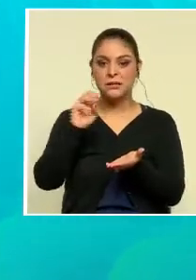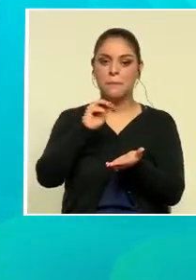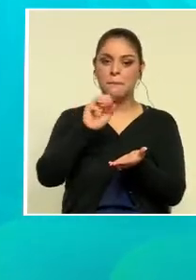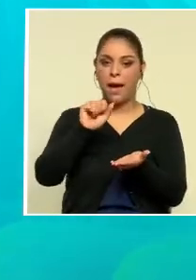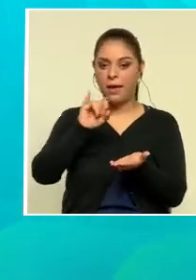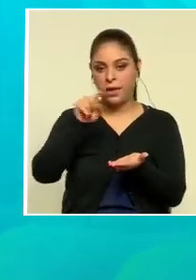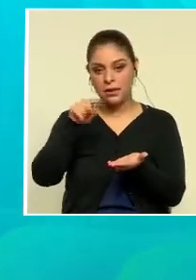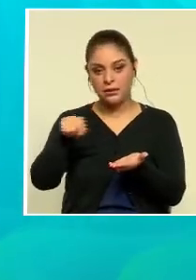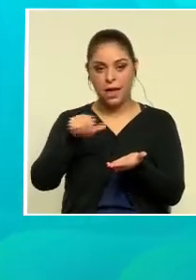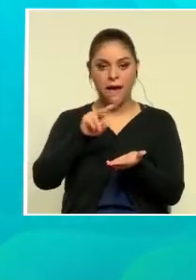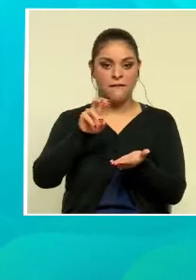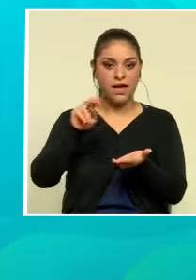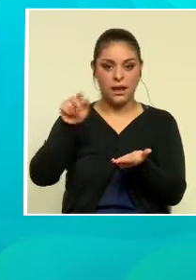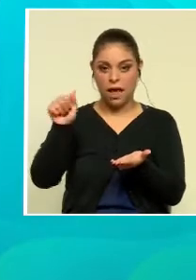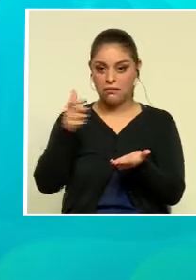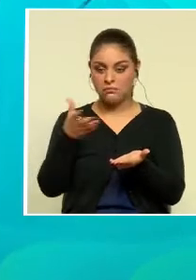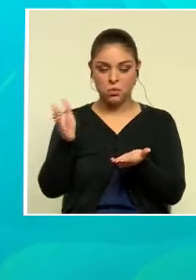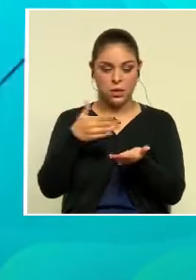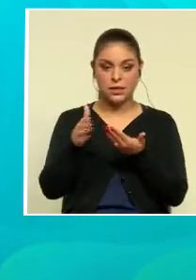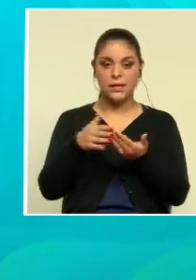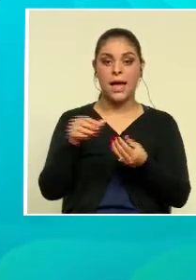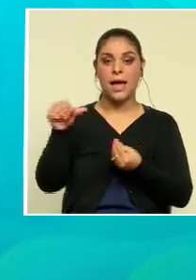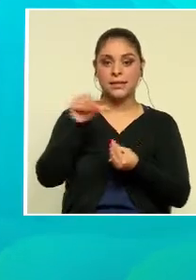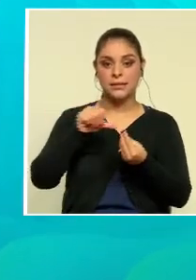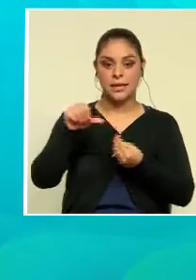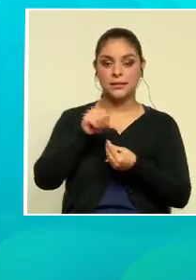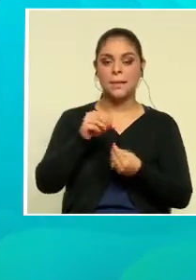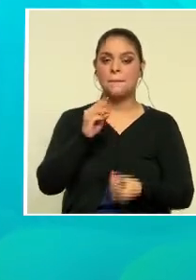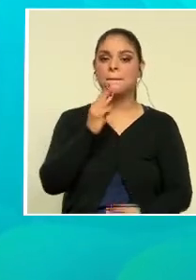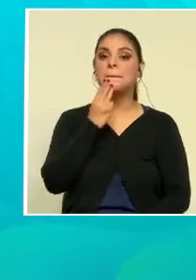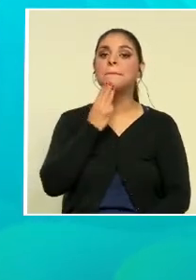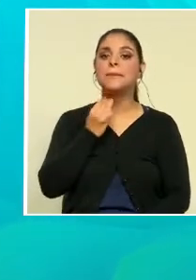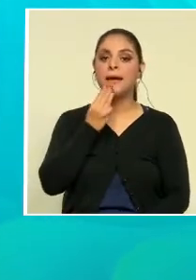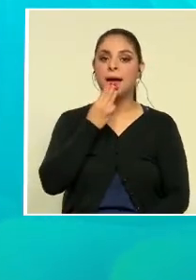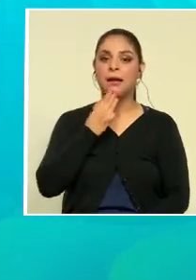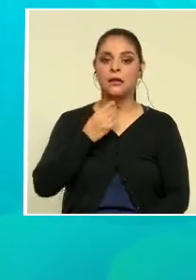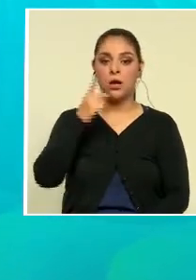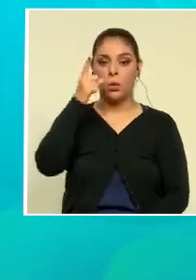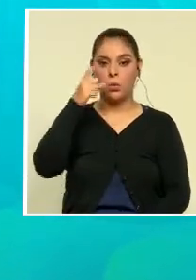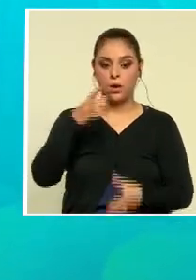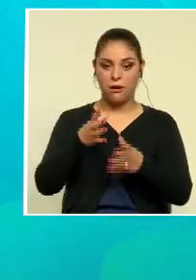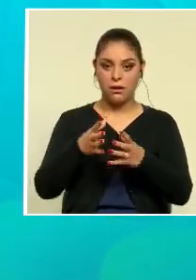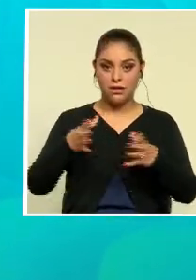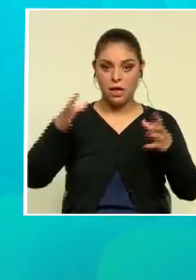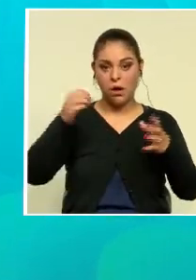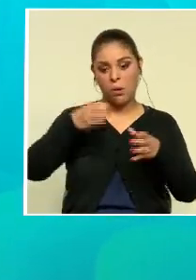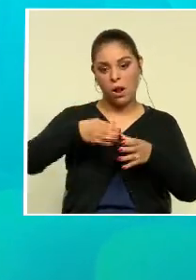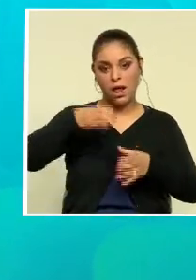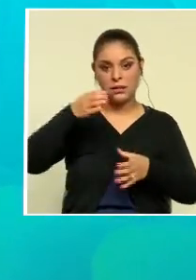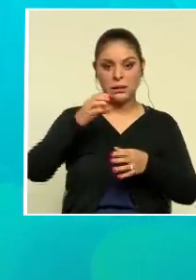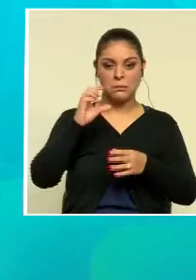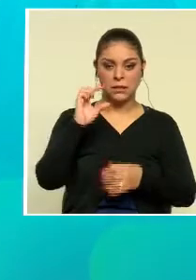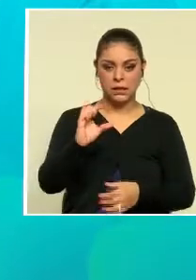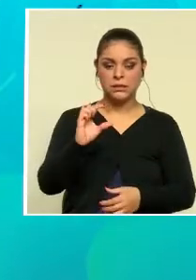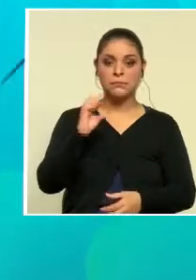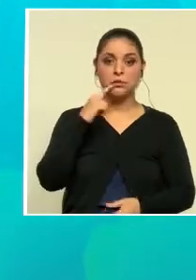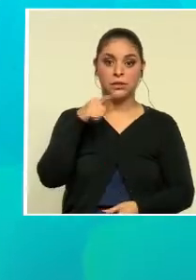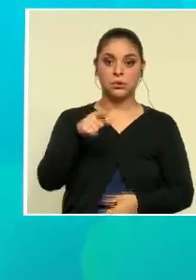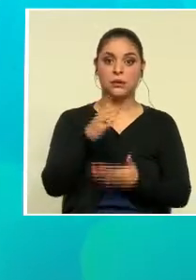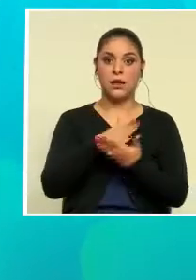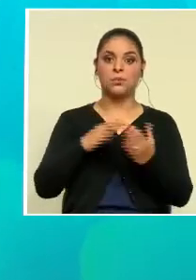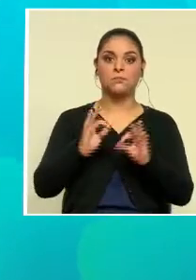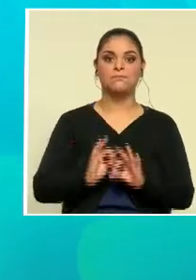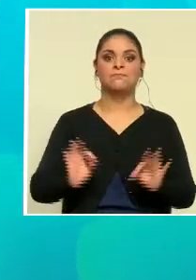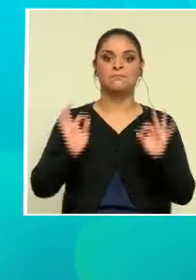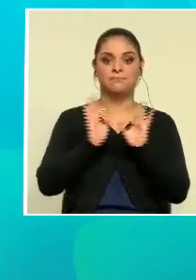en casa aceite miel de abeja y una bandeja o lata pequeña porque vamos a hacer algo muy importante que ahorita les vamos